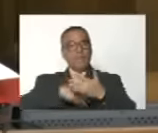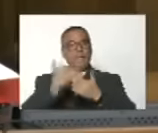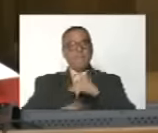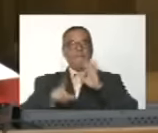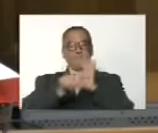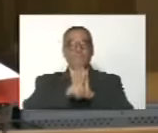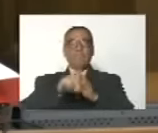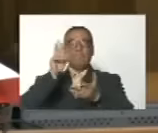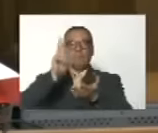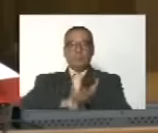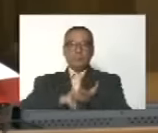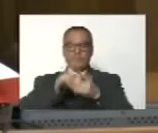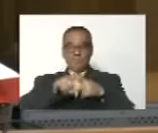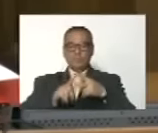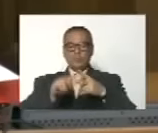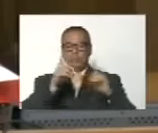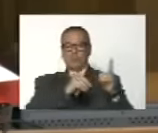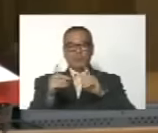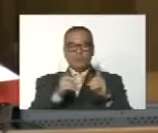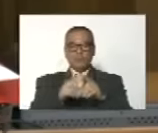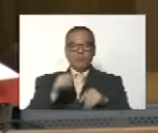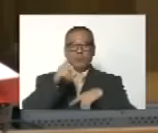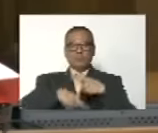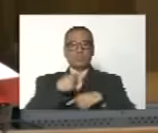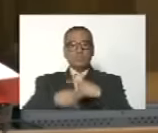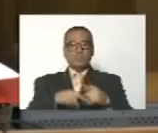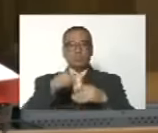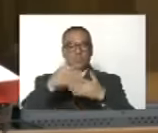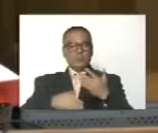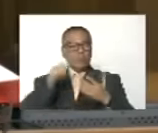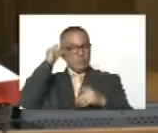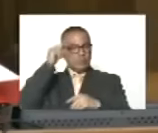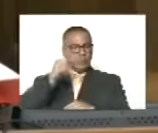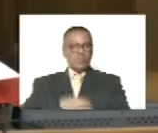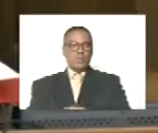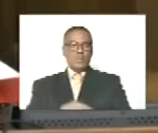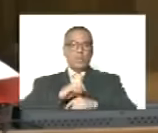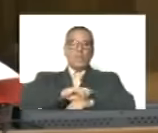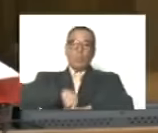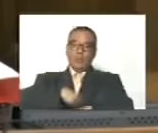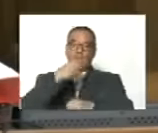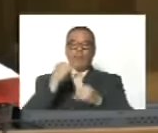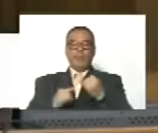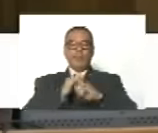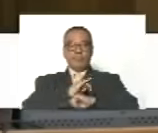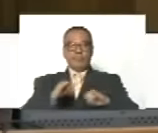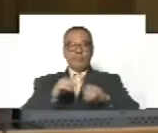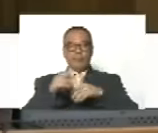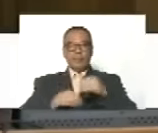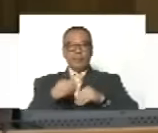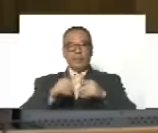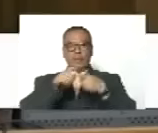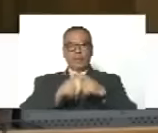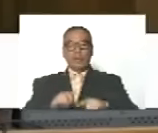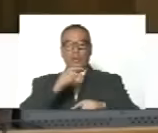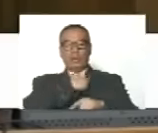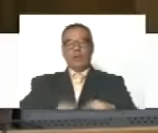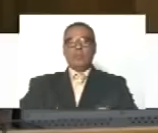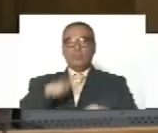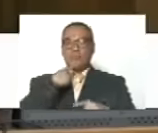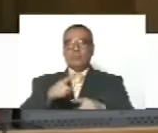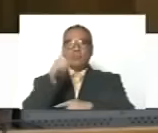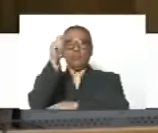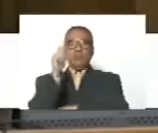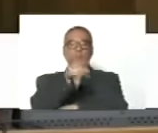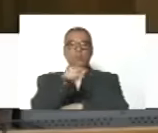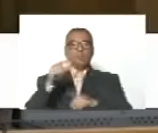de ley para fijar su segunda discusión entre los asuntos del orden del día. Luego de concluidos los asuntos con relación a la cuenta, el presidente dio el derecho